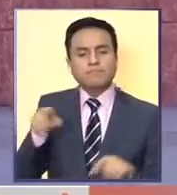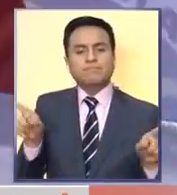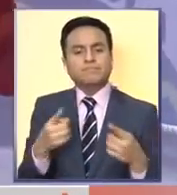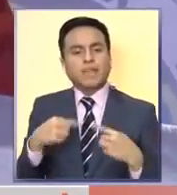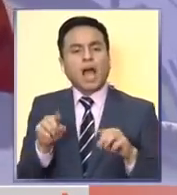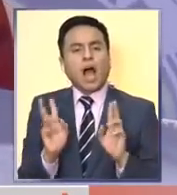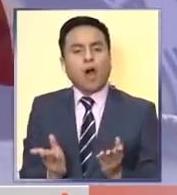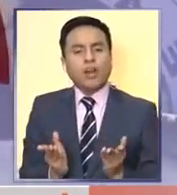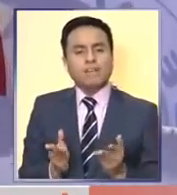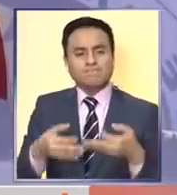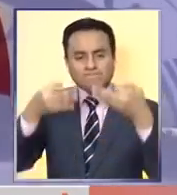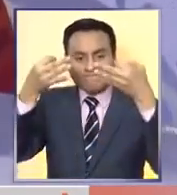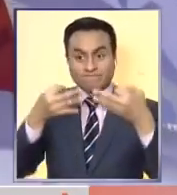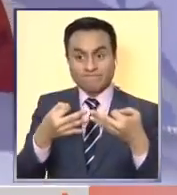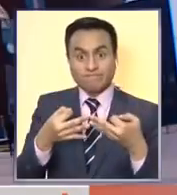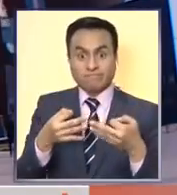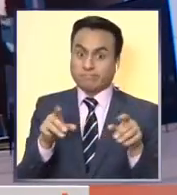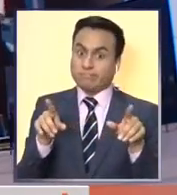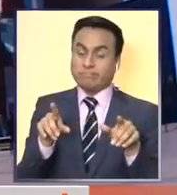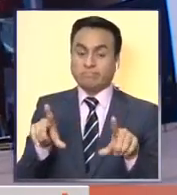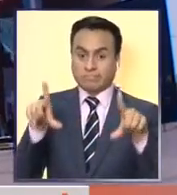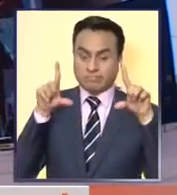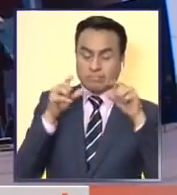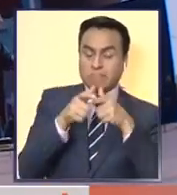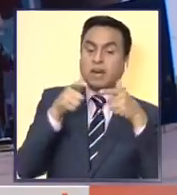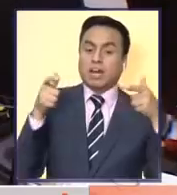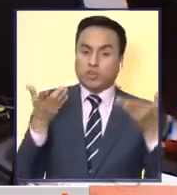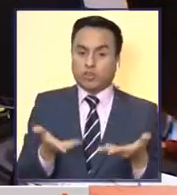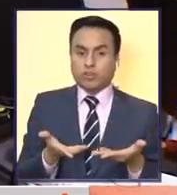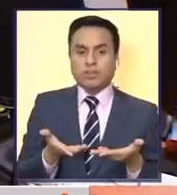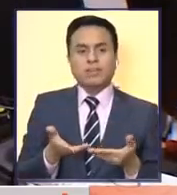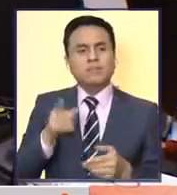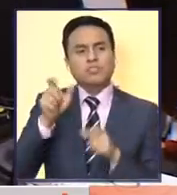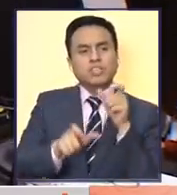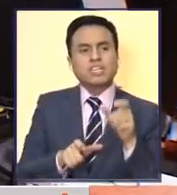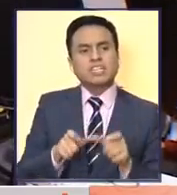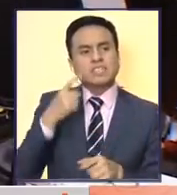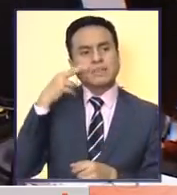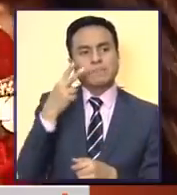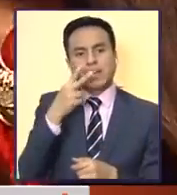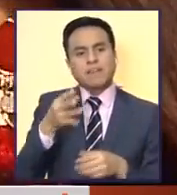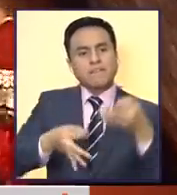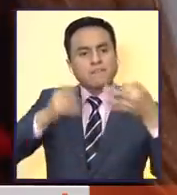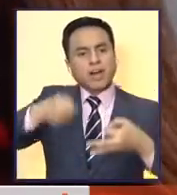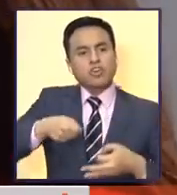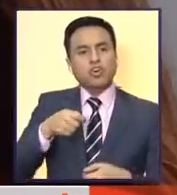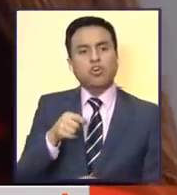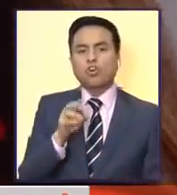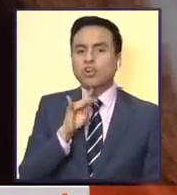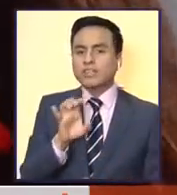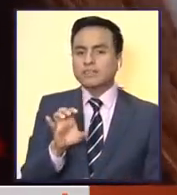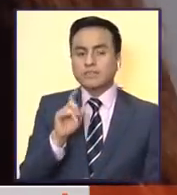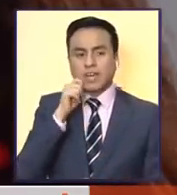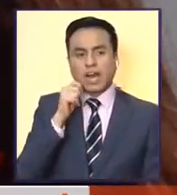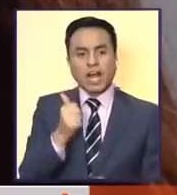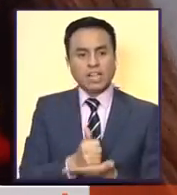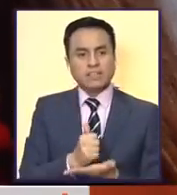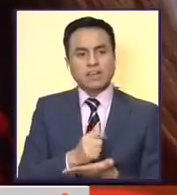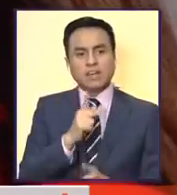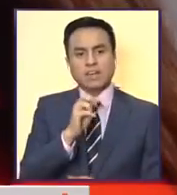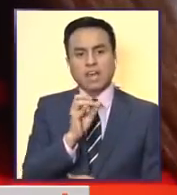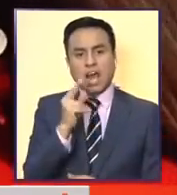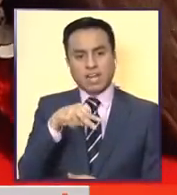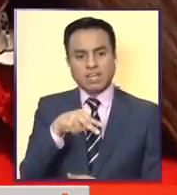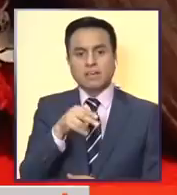Ahora aseguran la presencia será incluso mayor y para que nadie se quede sin ver el fallo de la Corte, la alcaldesa Karen Rojo coordinó